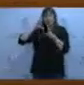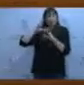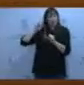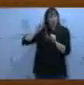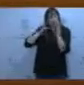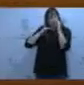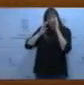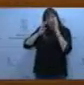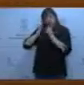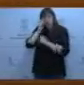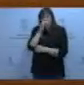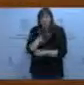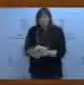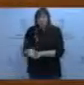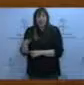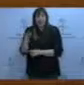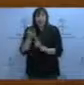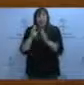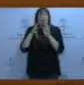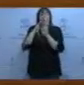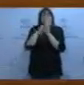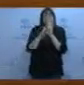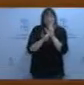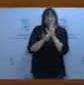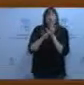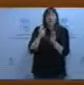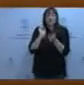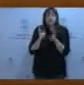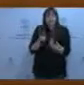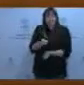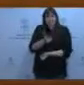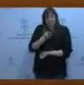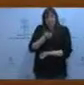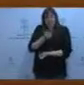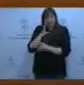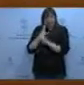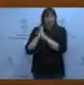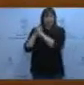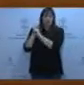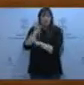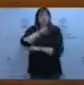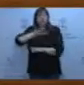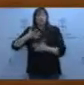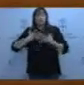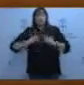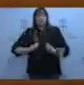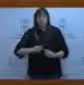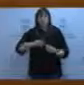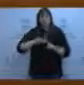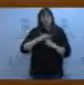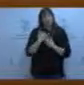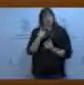programas para el tratamiento concreto de adicciones de personas que se encuentran en situación de depresión o de ansiedad,